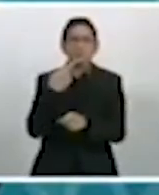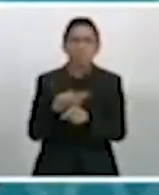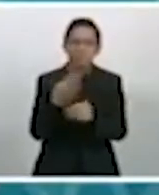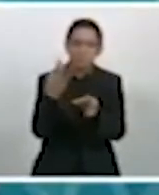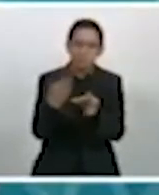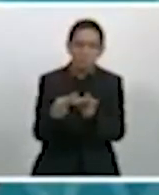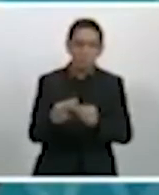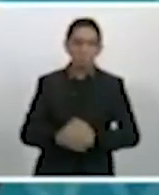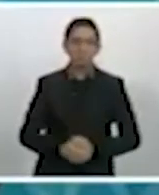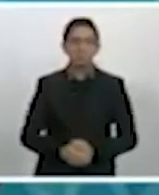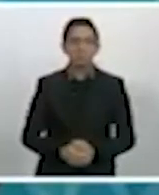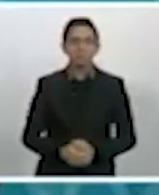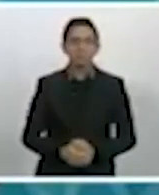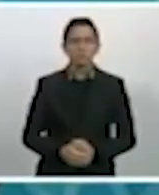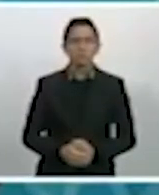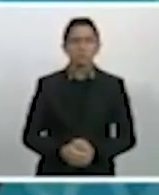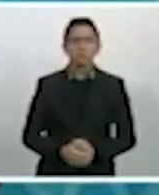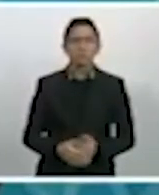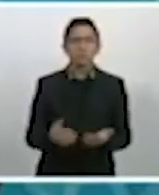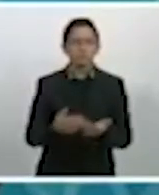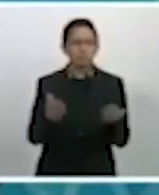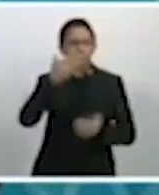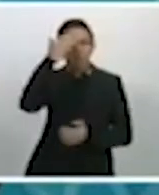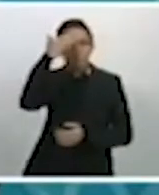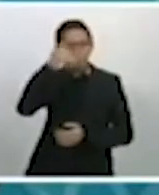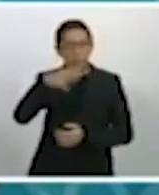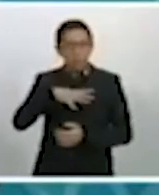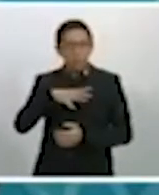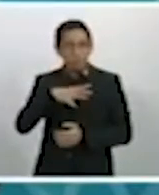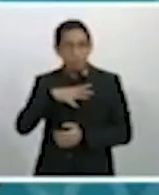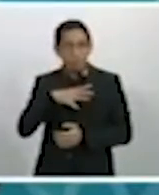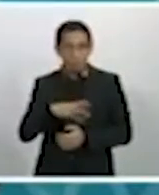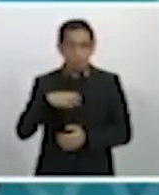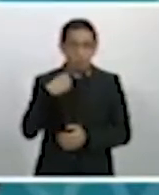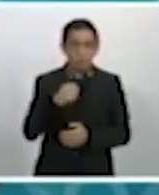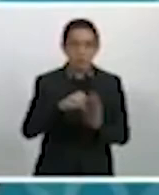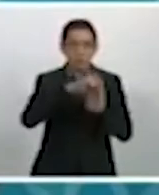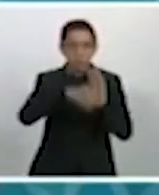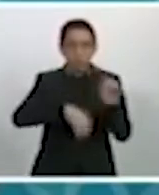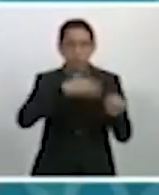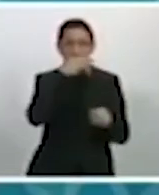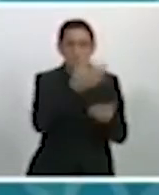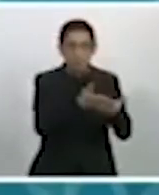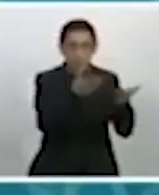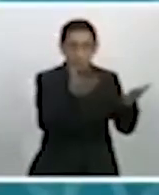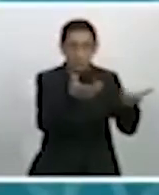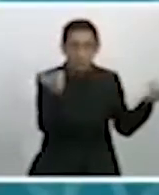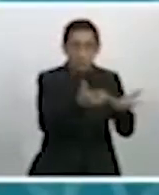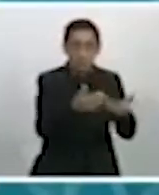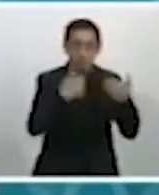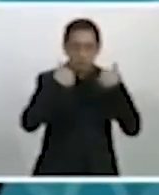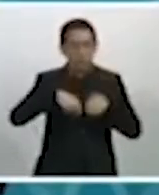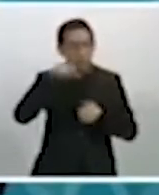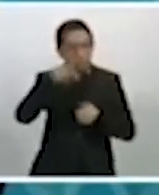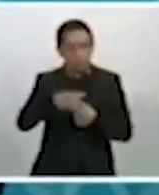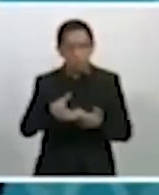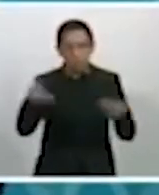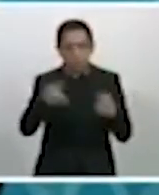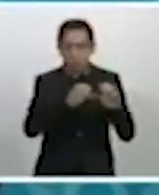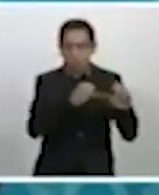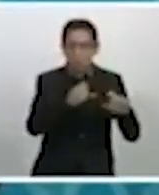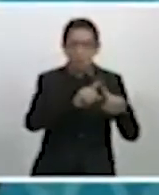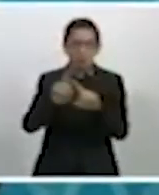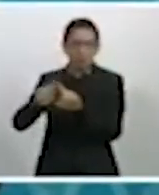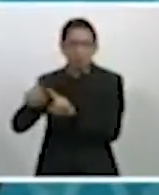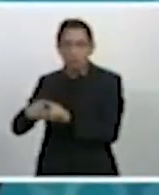Tengan la certeza de que así, como los invito a hacer su parte, yo haré la mía.